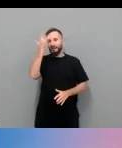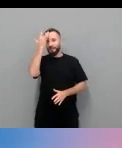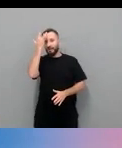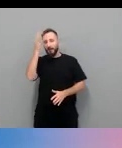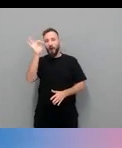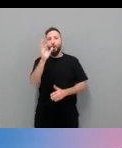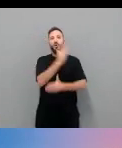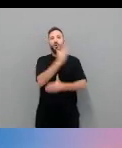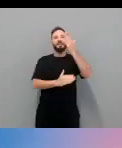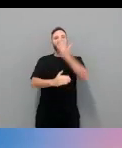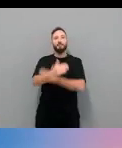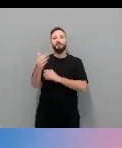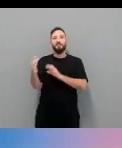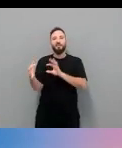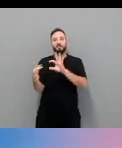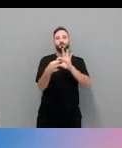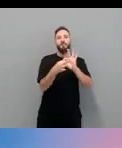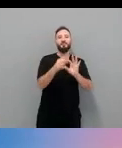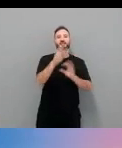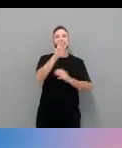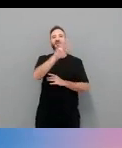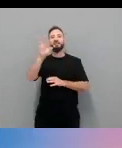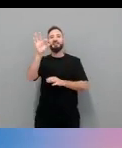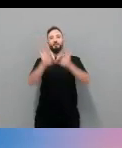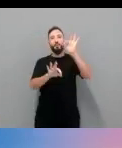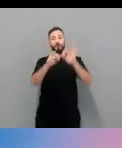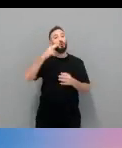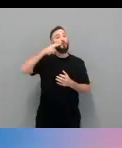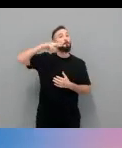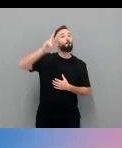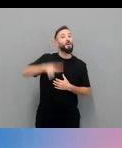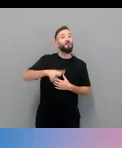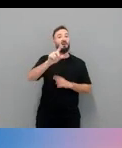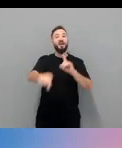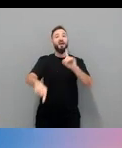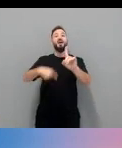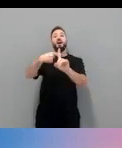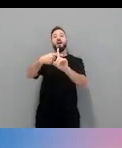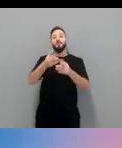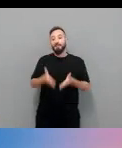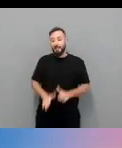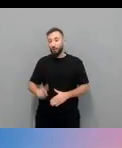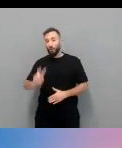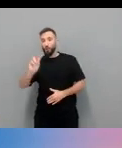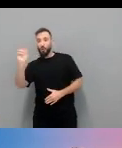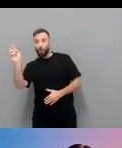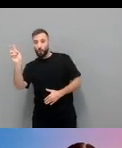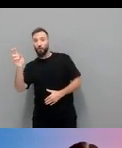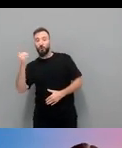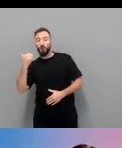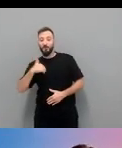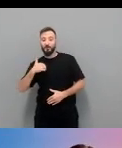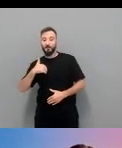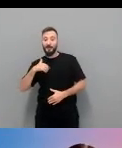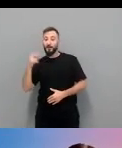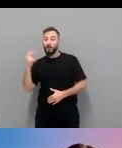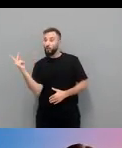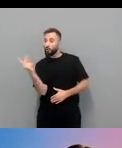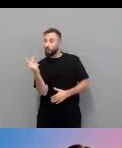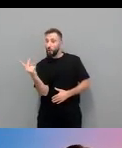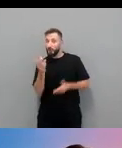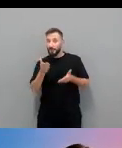discapacidad afín reconocida como un 33%, ¿vale? Y tiene otro hijo más, ya serían familia numerosa,